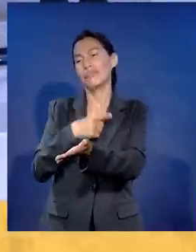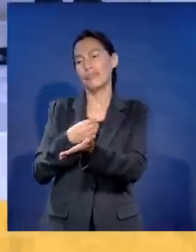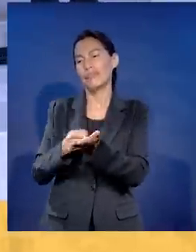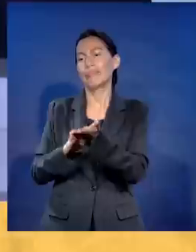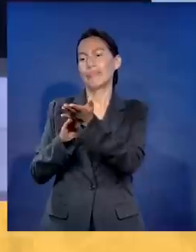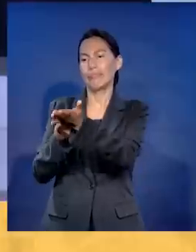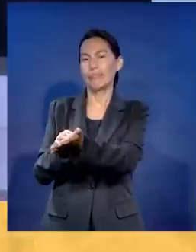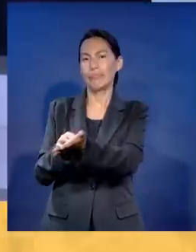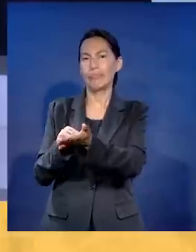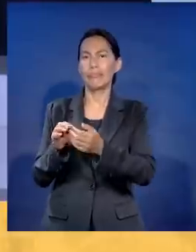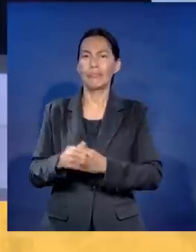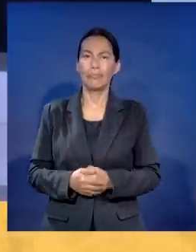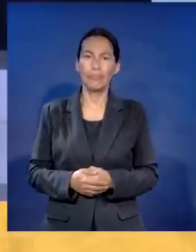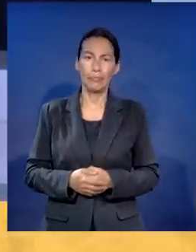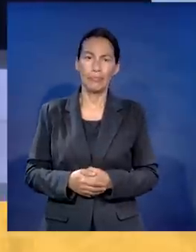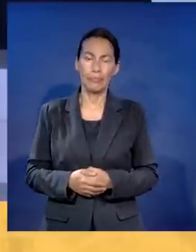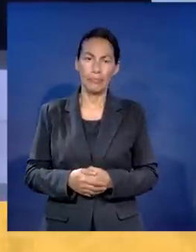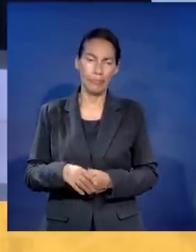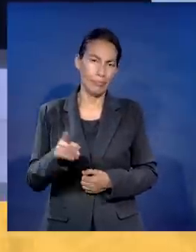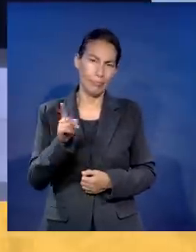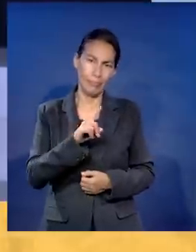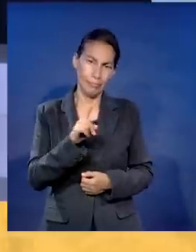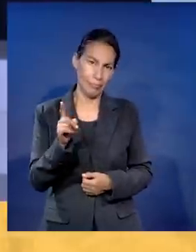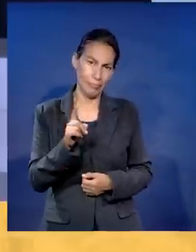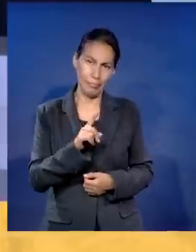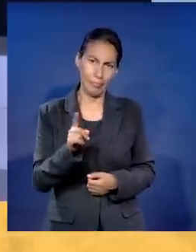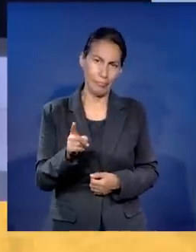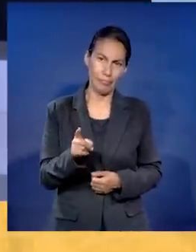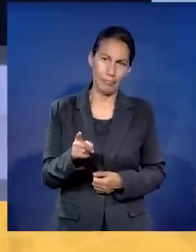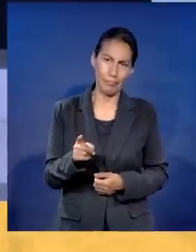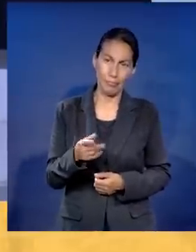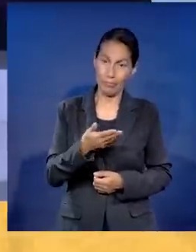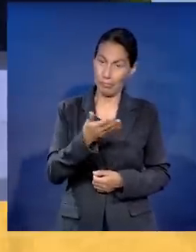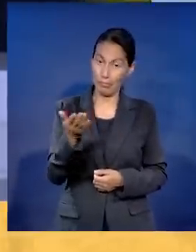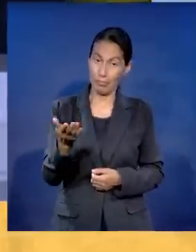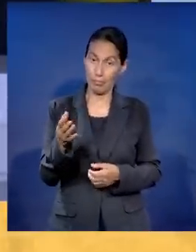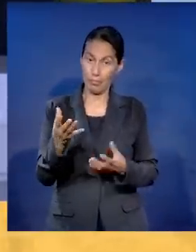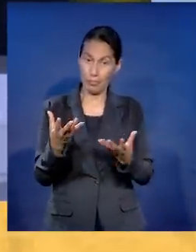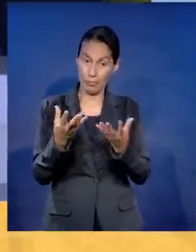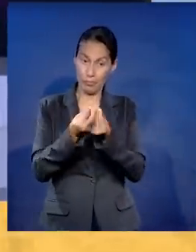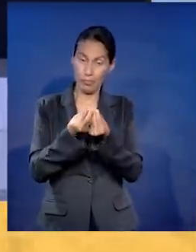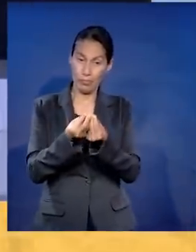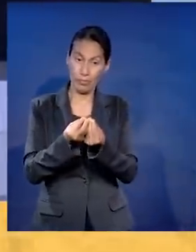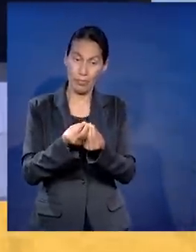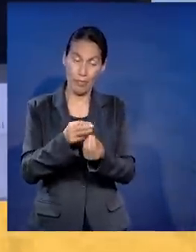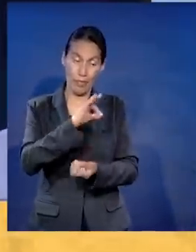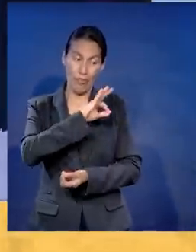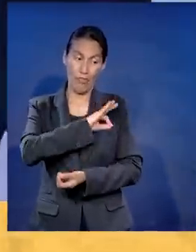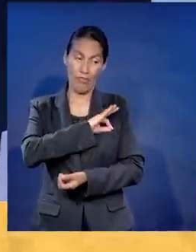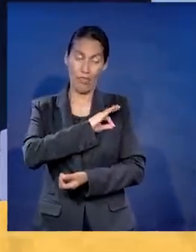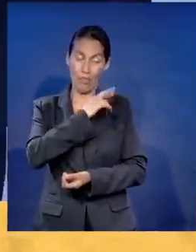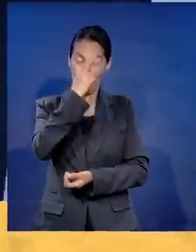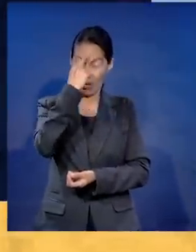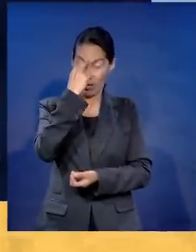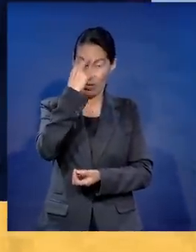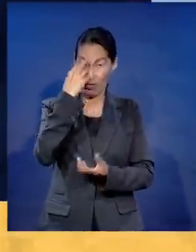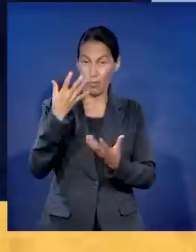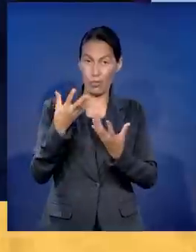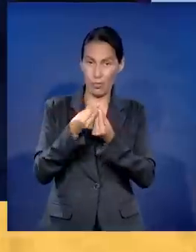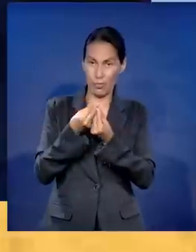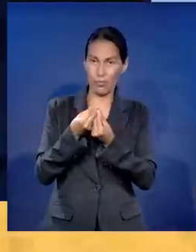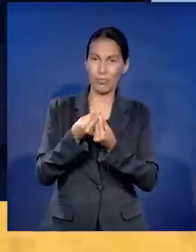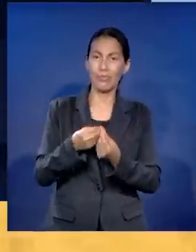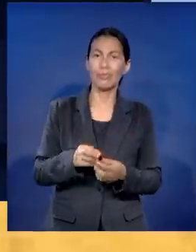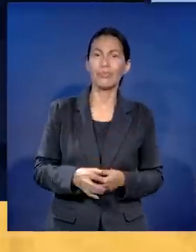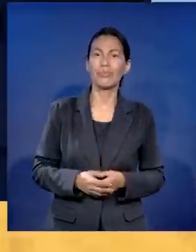indicación de Dios pero no tiene que trabajar Qué cosa juntas estamos bien